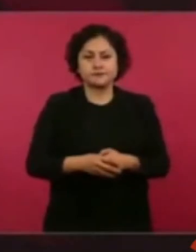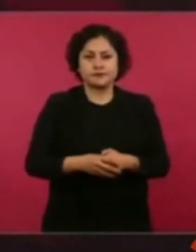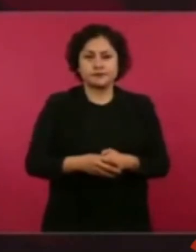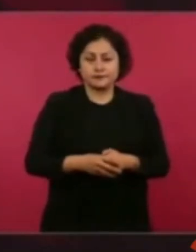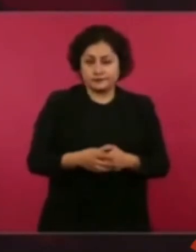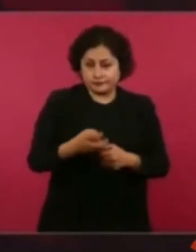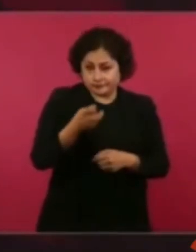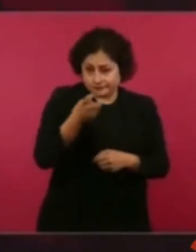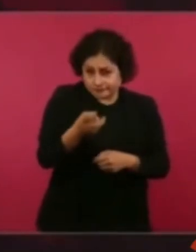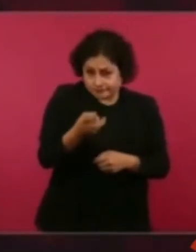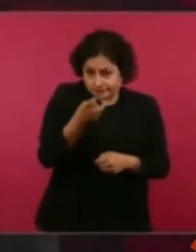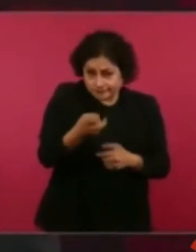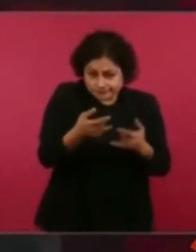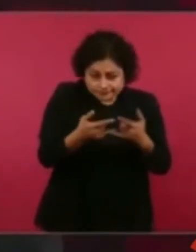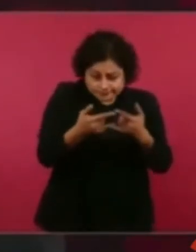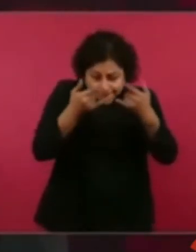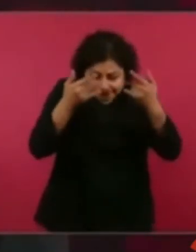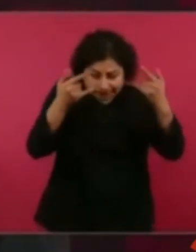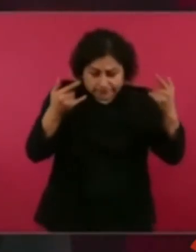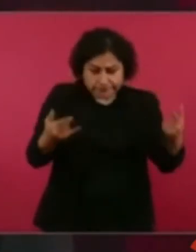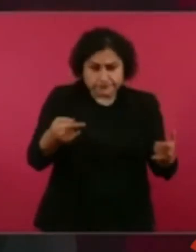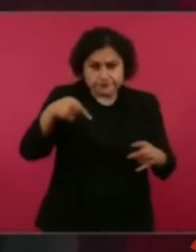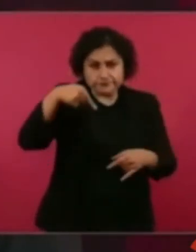más lamentables,